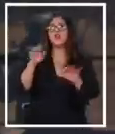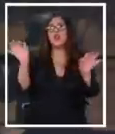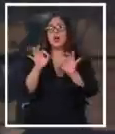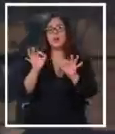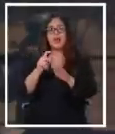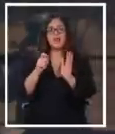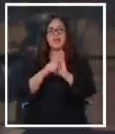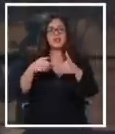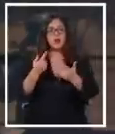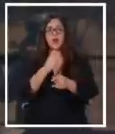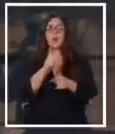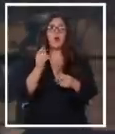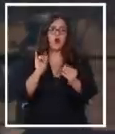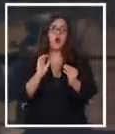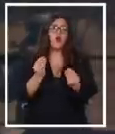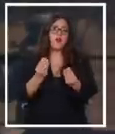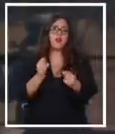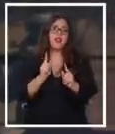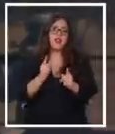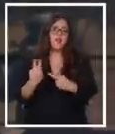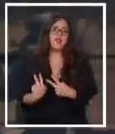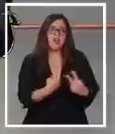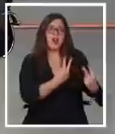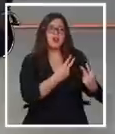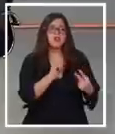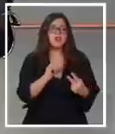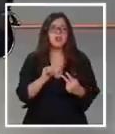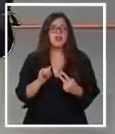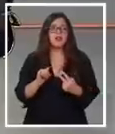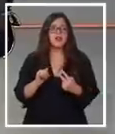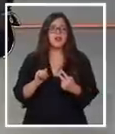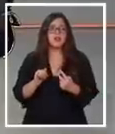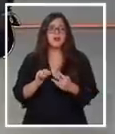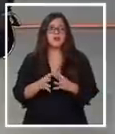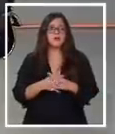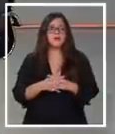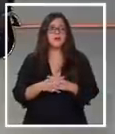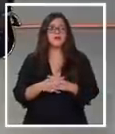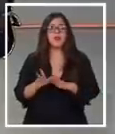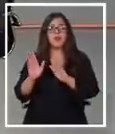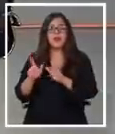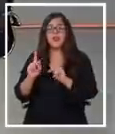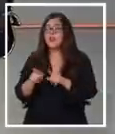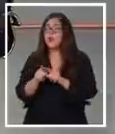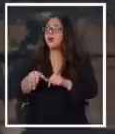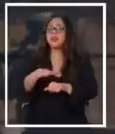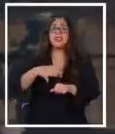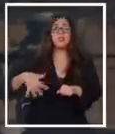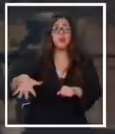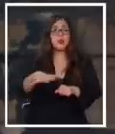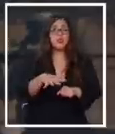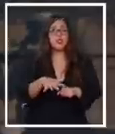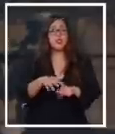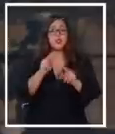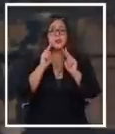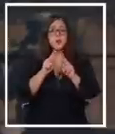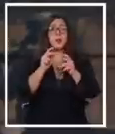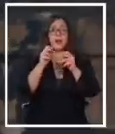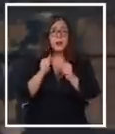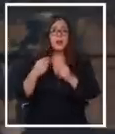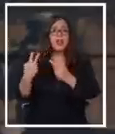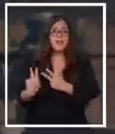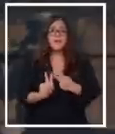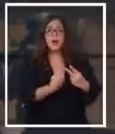ahora pero por supuesto que tengo que ir es que tenemos que generar las condiciones de que un